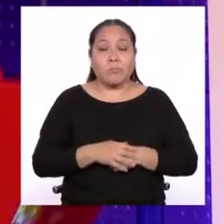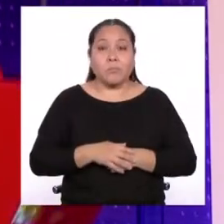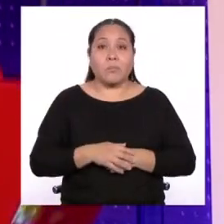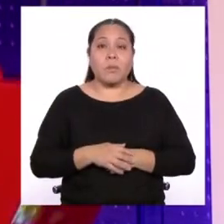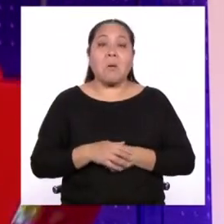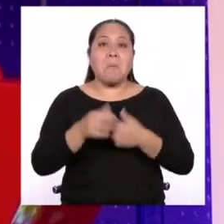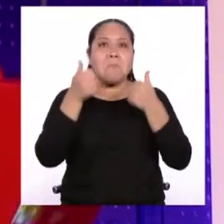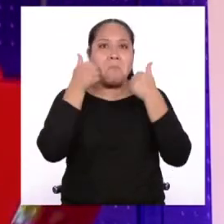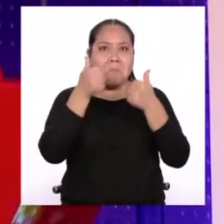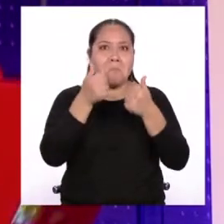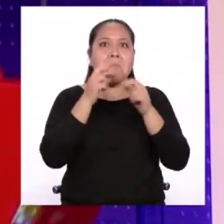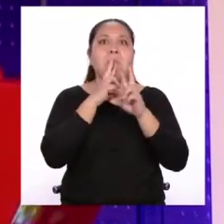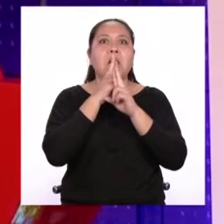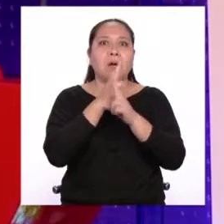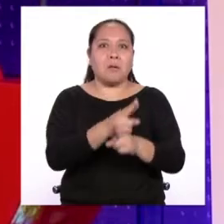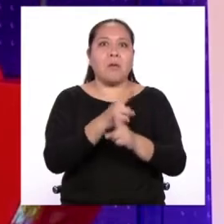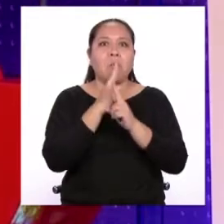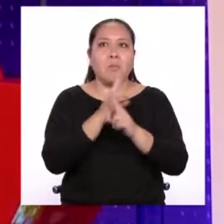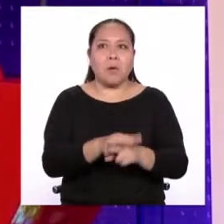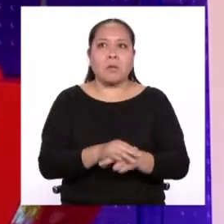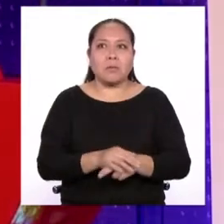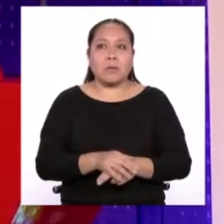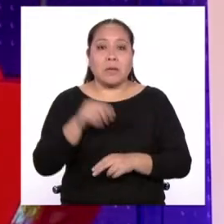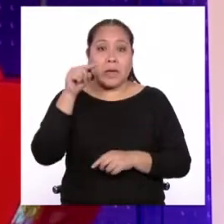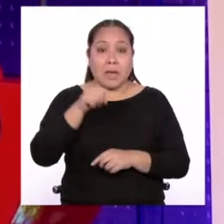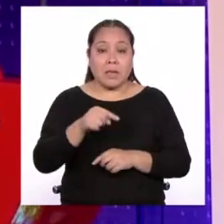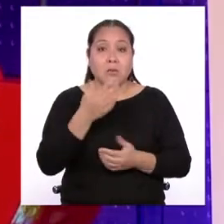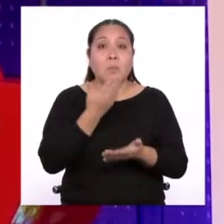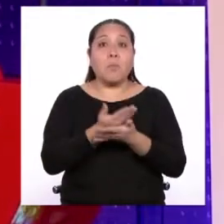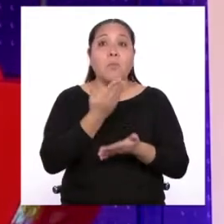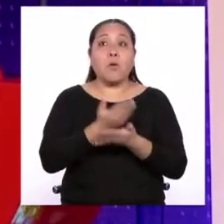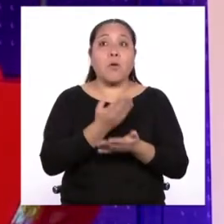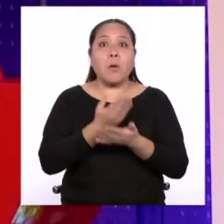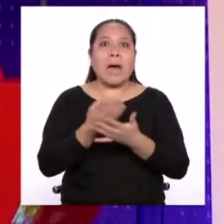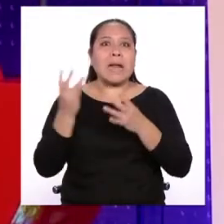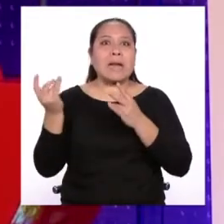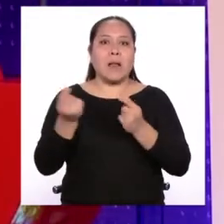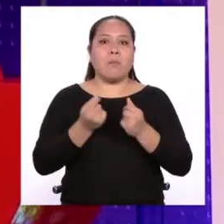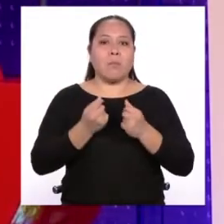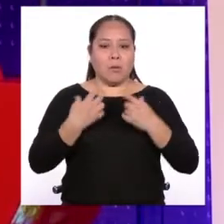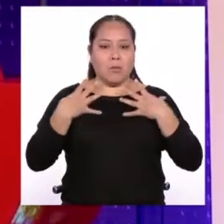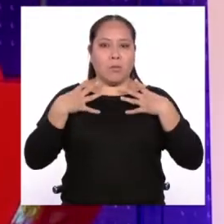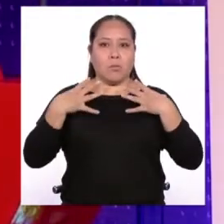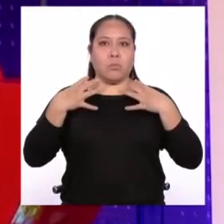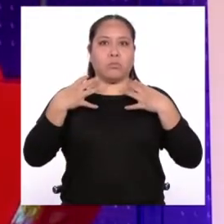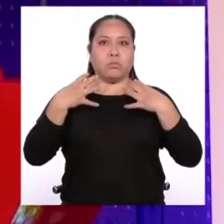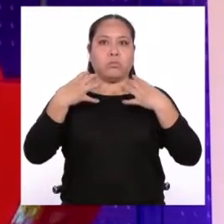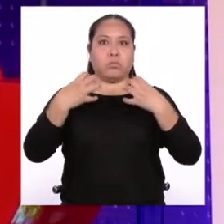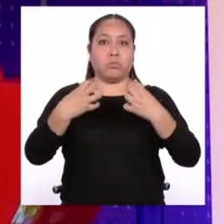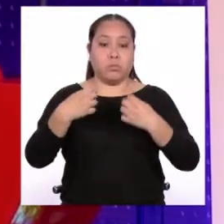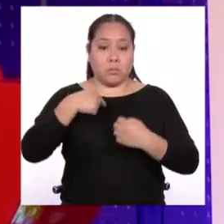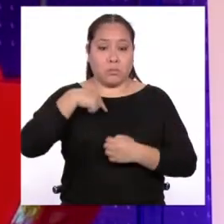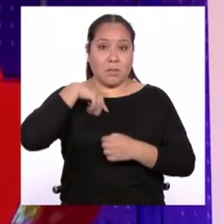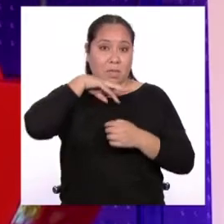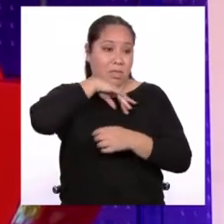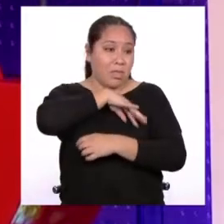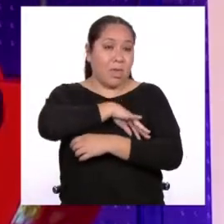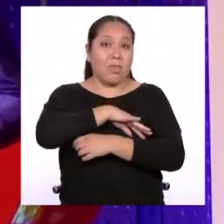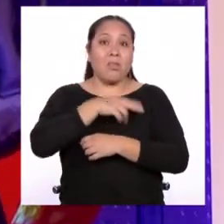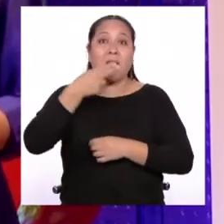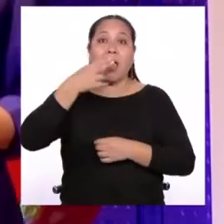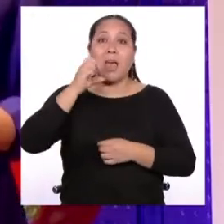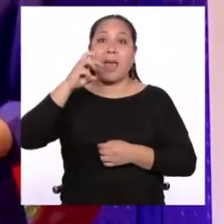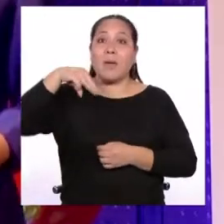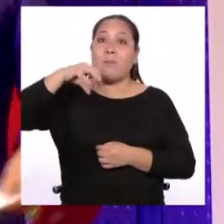Tuvimos muy buenos resultados. Los estudios evidenciaban una rápida recuperación de la hemoglobina en la